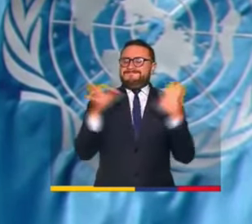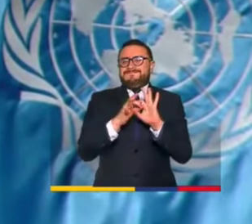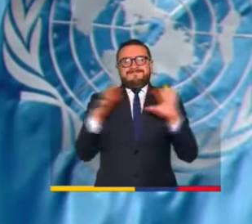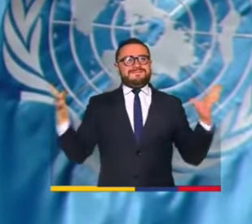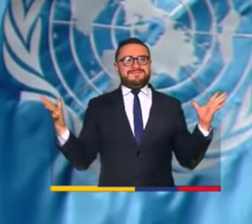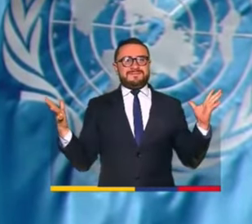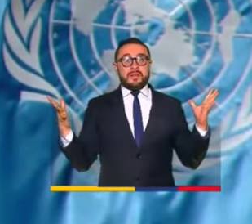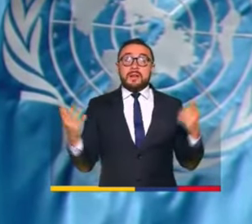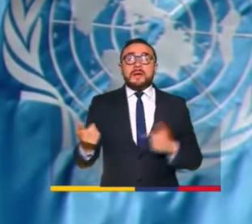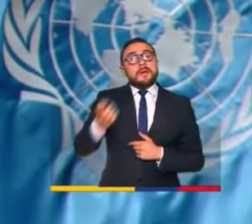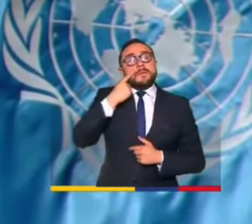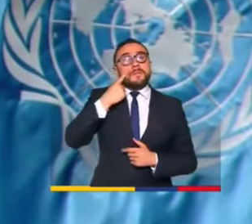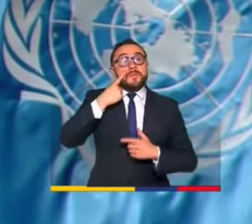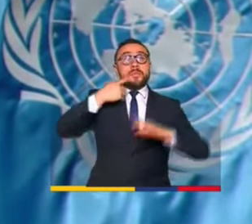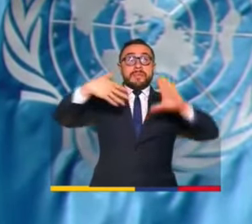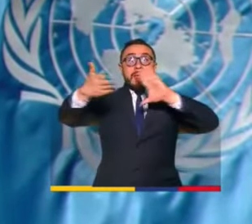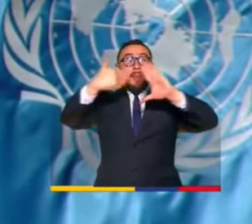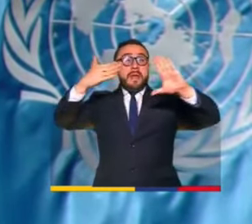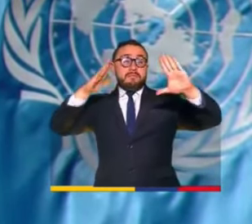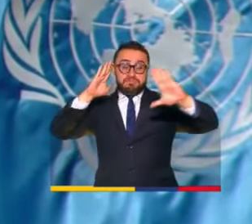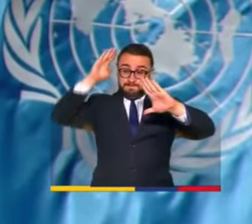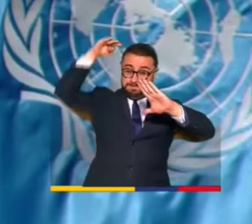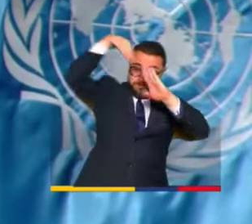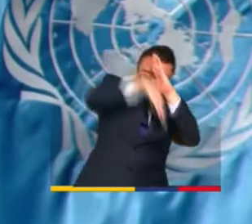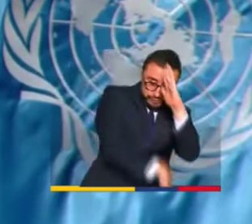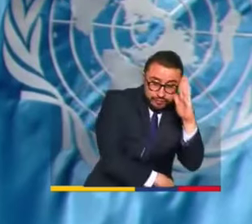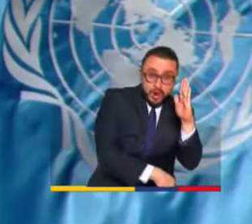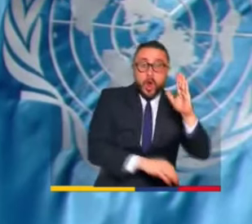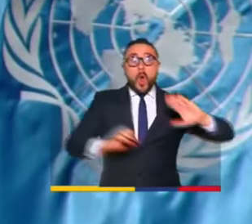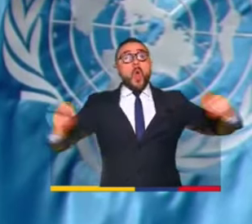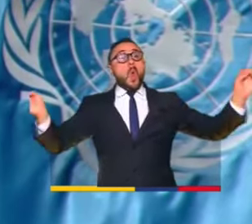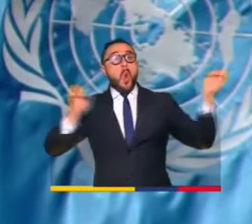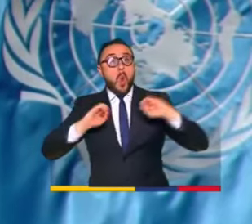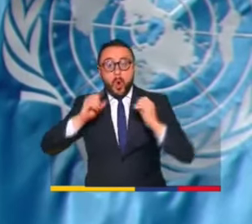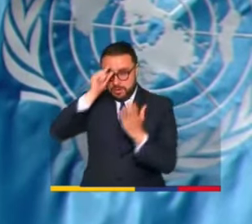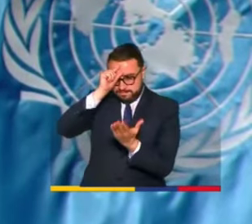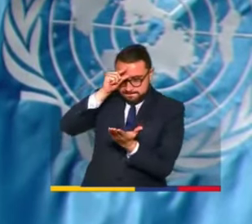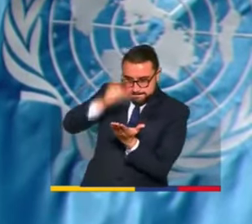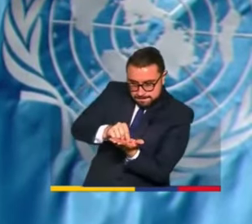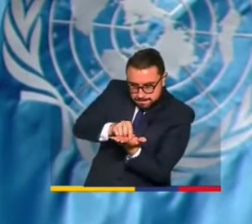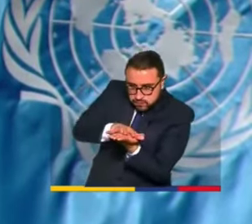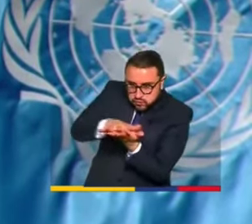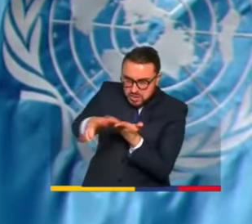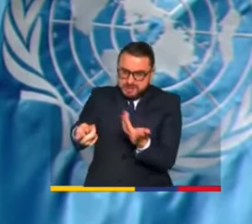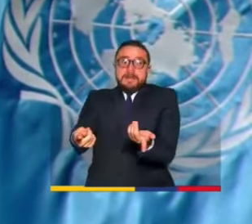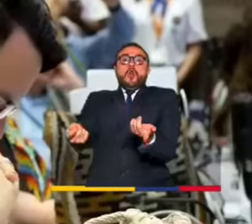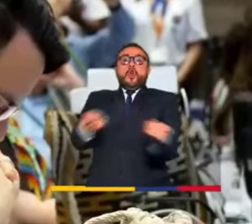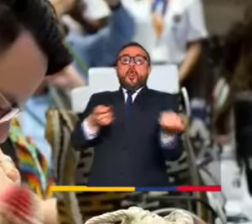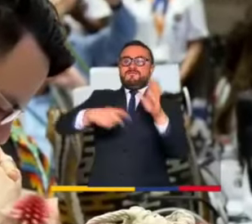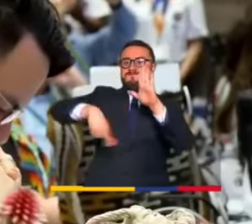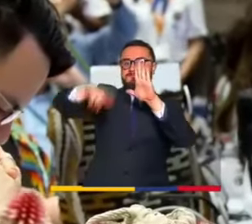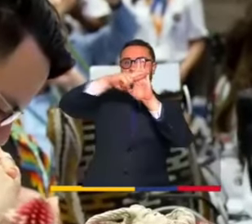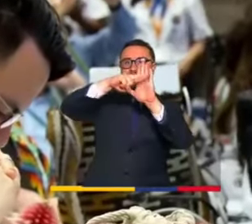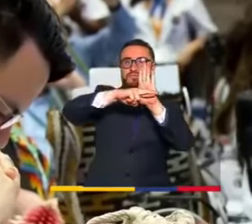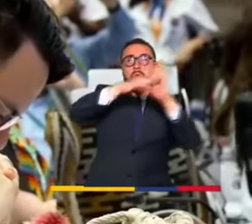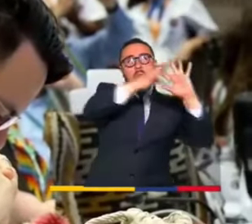la superación de la crisis climática o la regulación de la inteligencia artificial a la